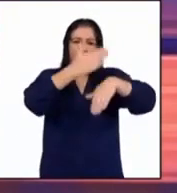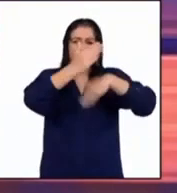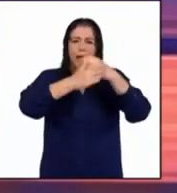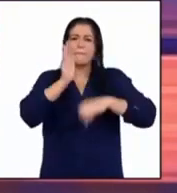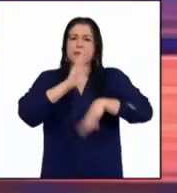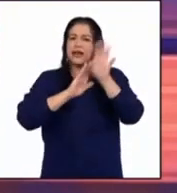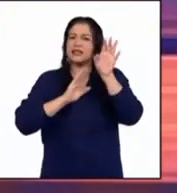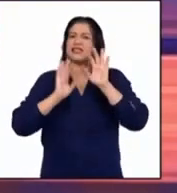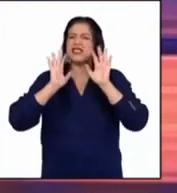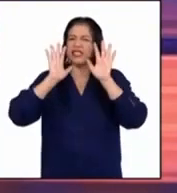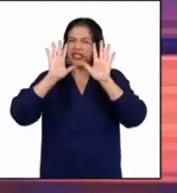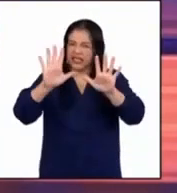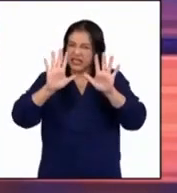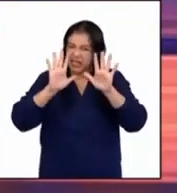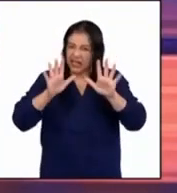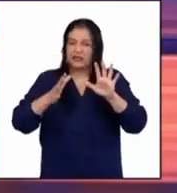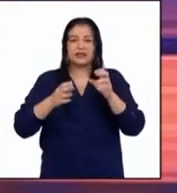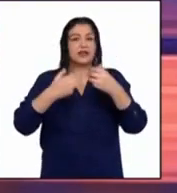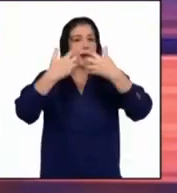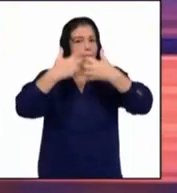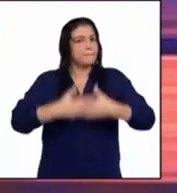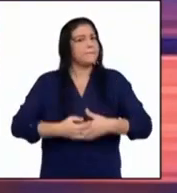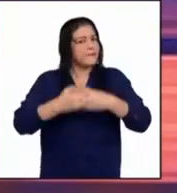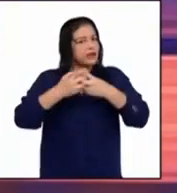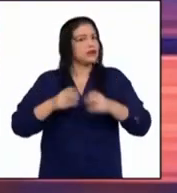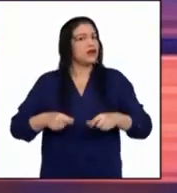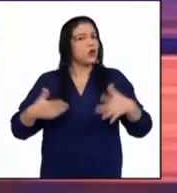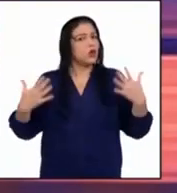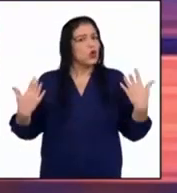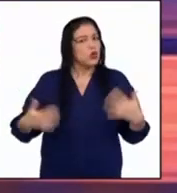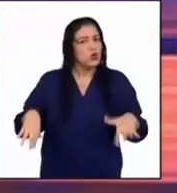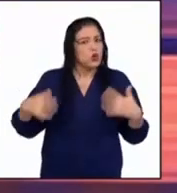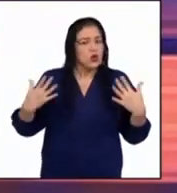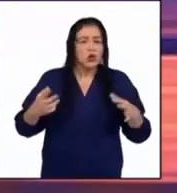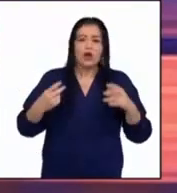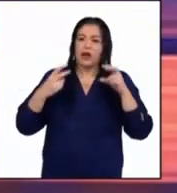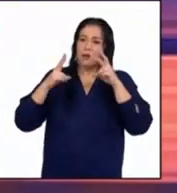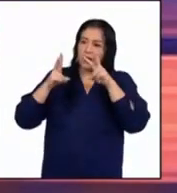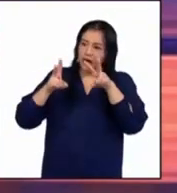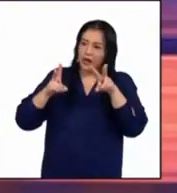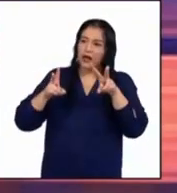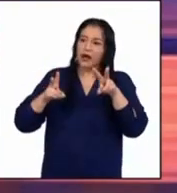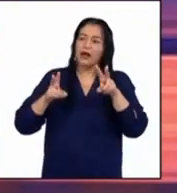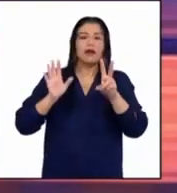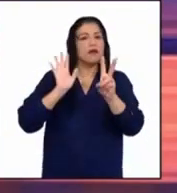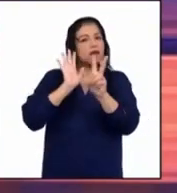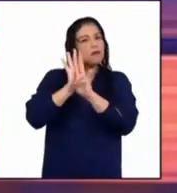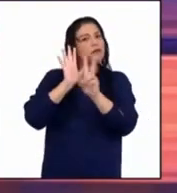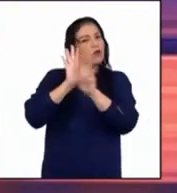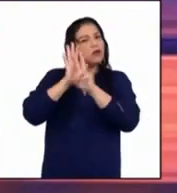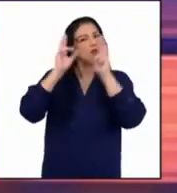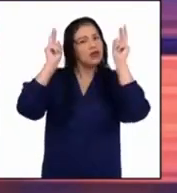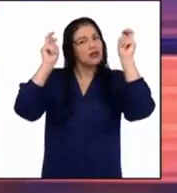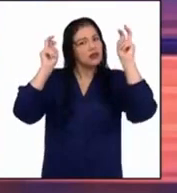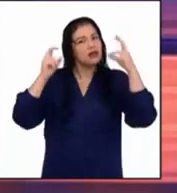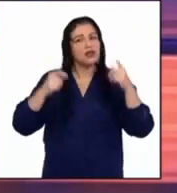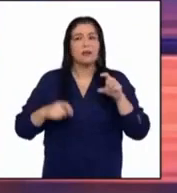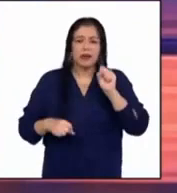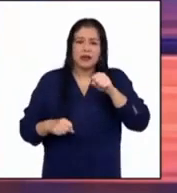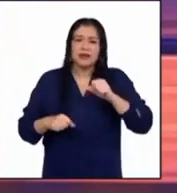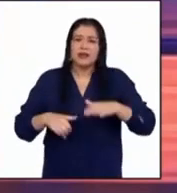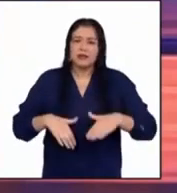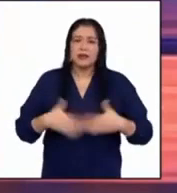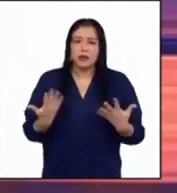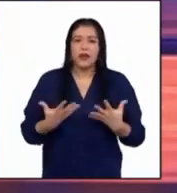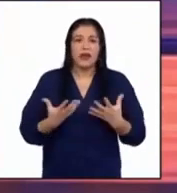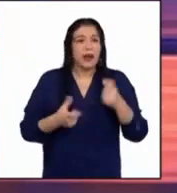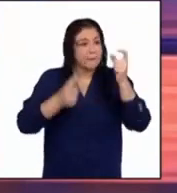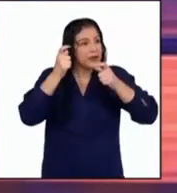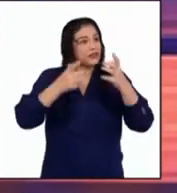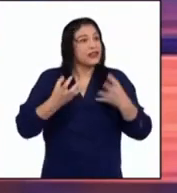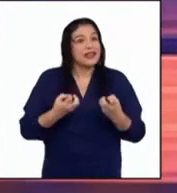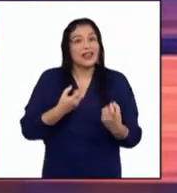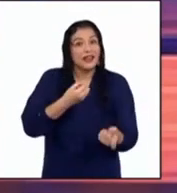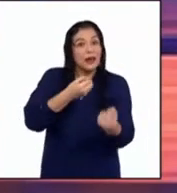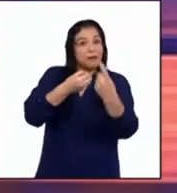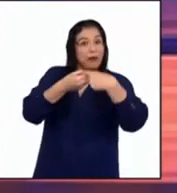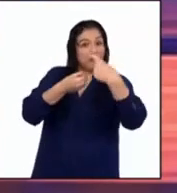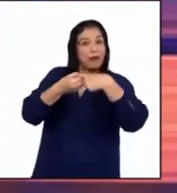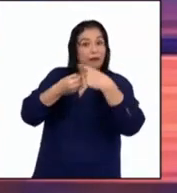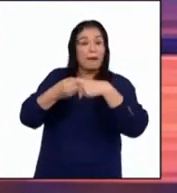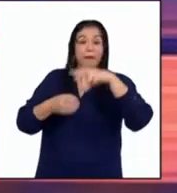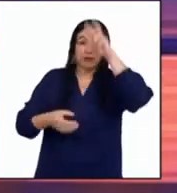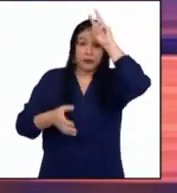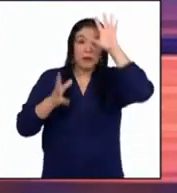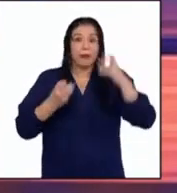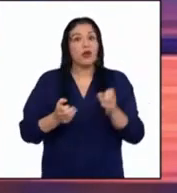empresas grandes que dejaban total claridad de que esto del voluntariado era algo en lo que la gente participaba masivamente. Los